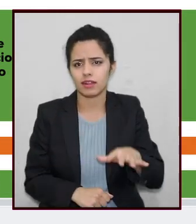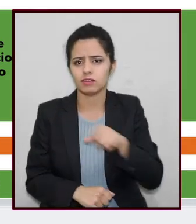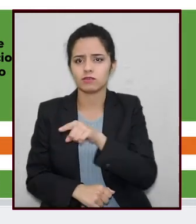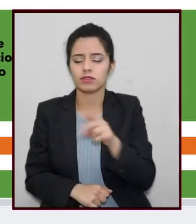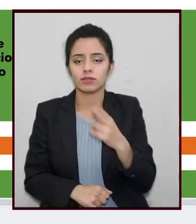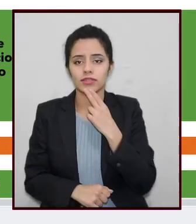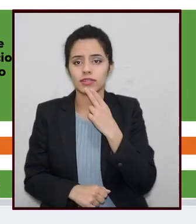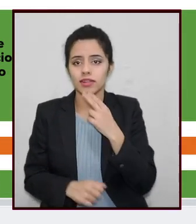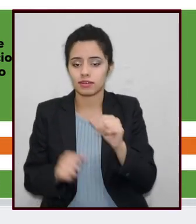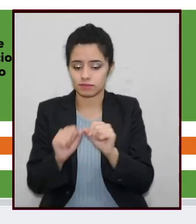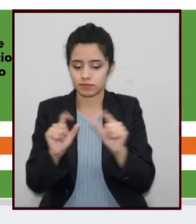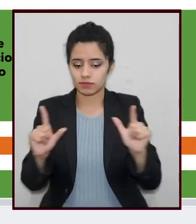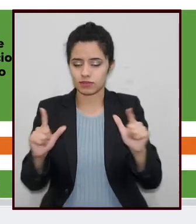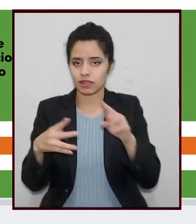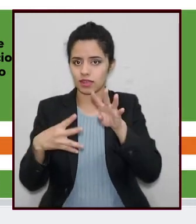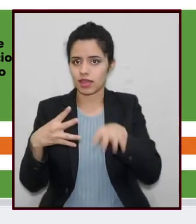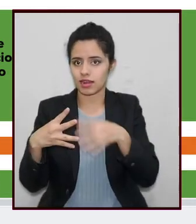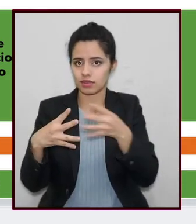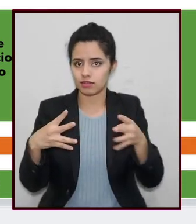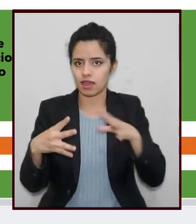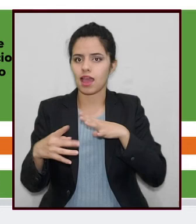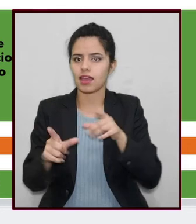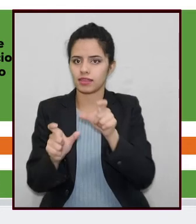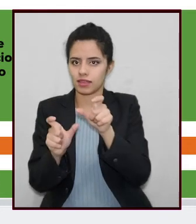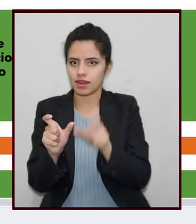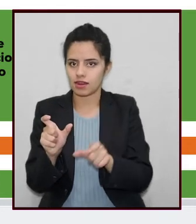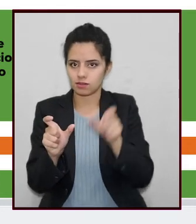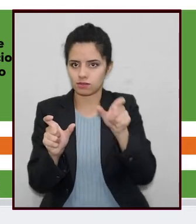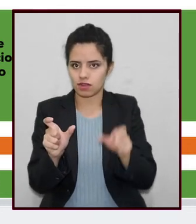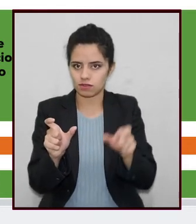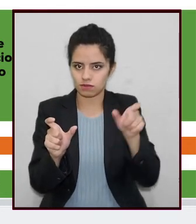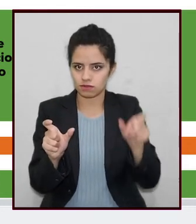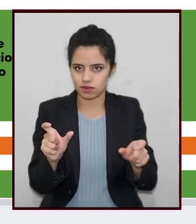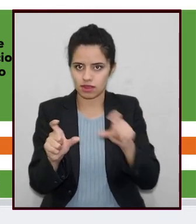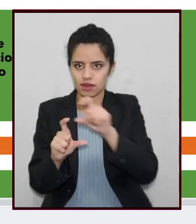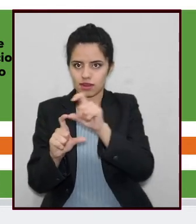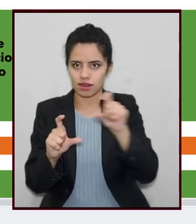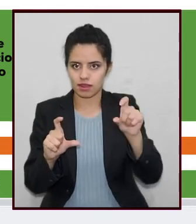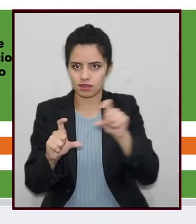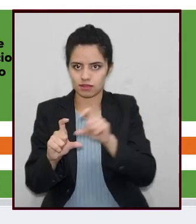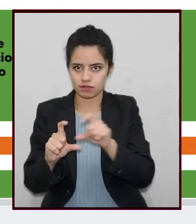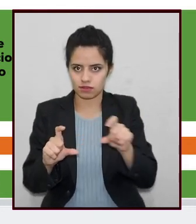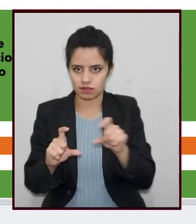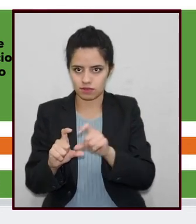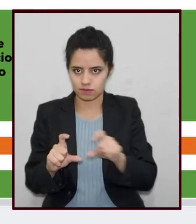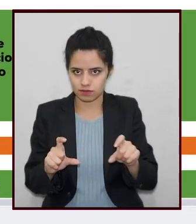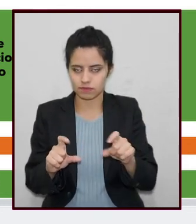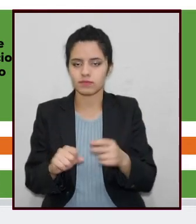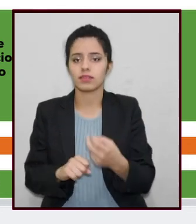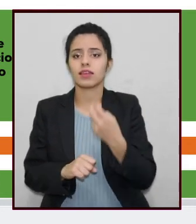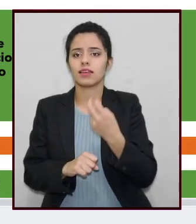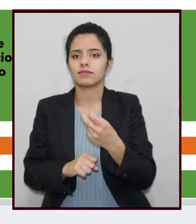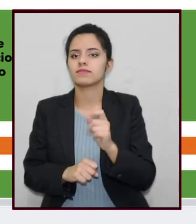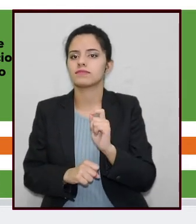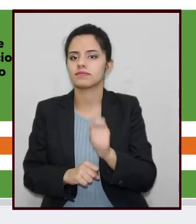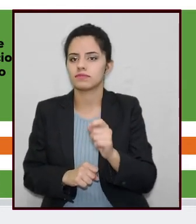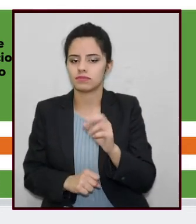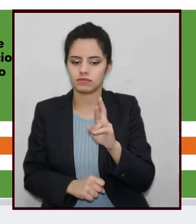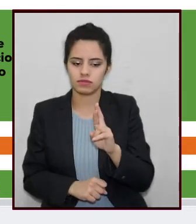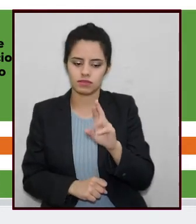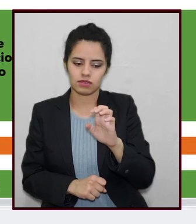una hoja de cálculo, te vas a encontrar con una serie de columnas y de renglones. Esto en el mundo de las bases de datos se